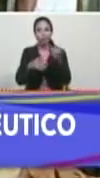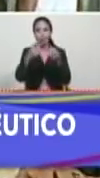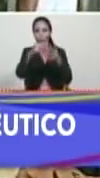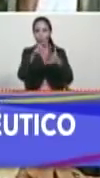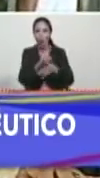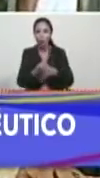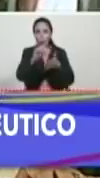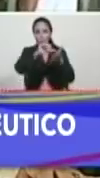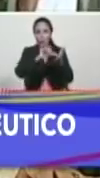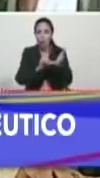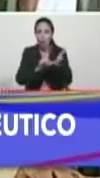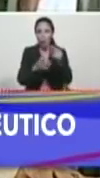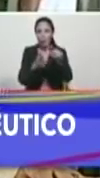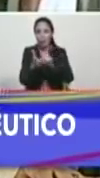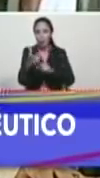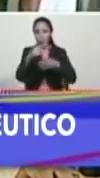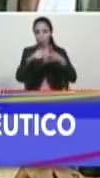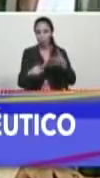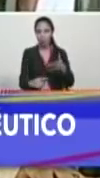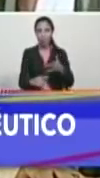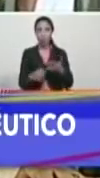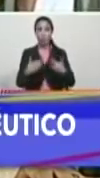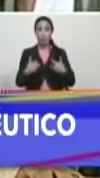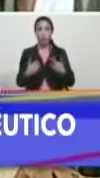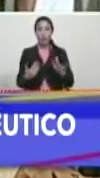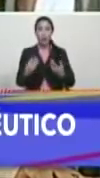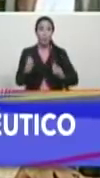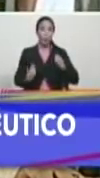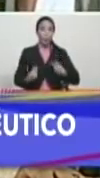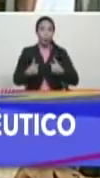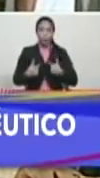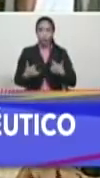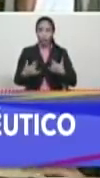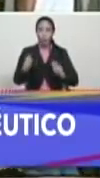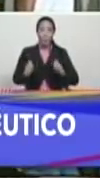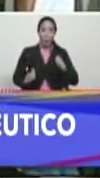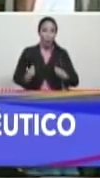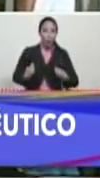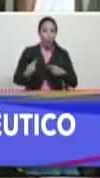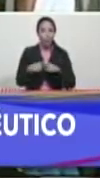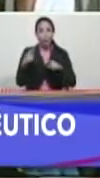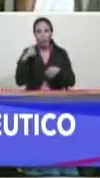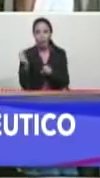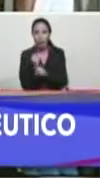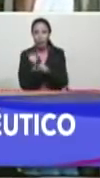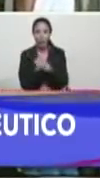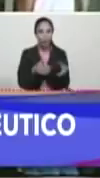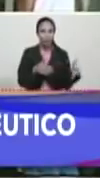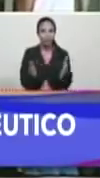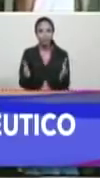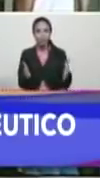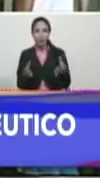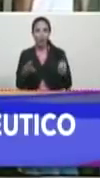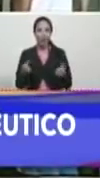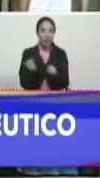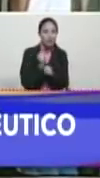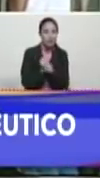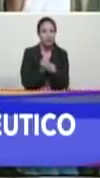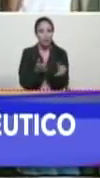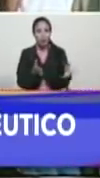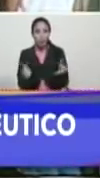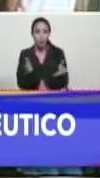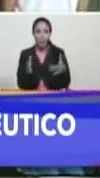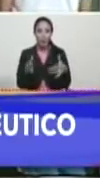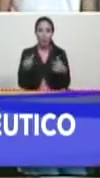necesita. Yo estoy, miren, preocupado y ocupado, no solo preocupado, ocupado de